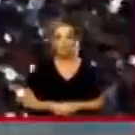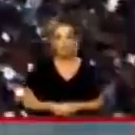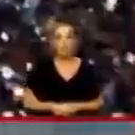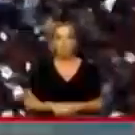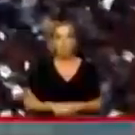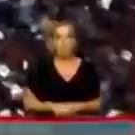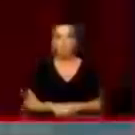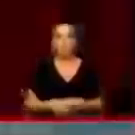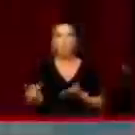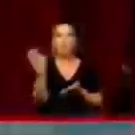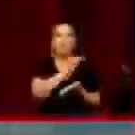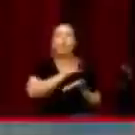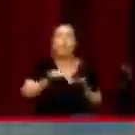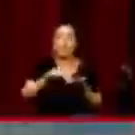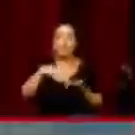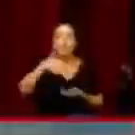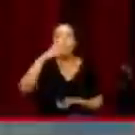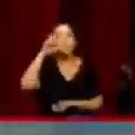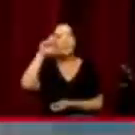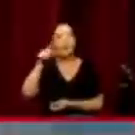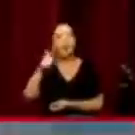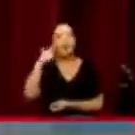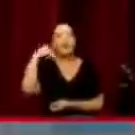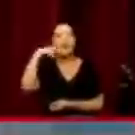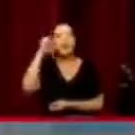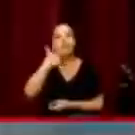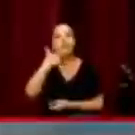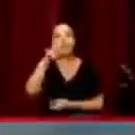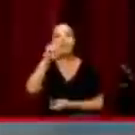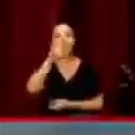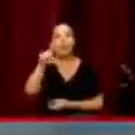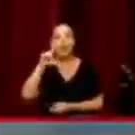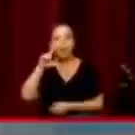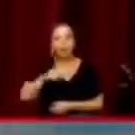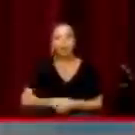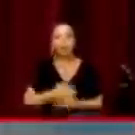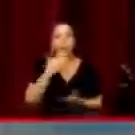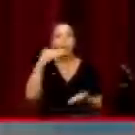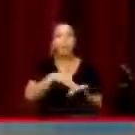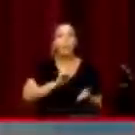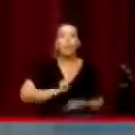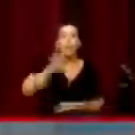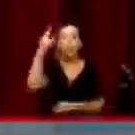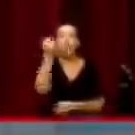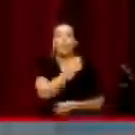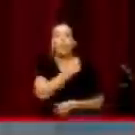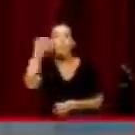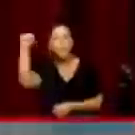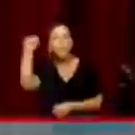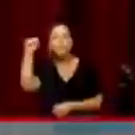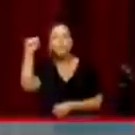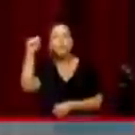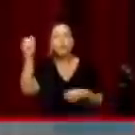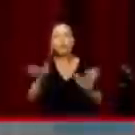ese financiamiento. Si tomás el caso que estaba hablando Gustavo, de las reservas que dejaron, o que vos mencionaste sobre el dólar MEP, que lo